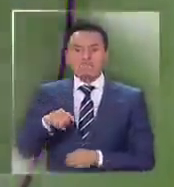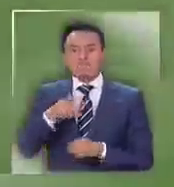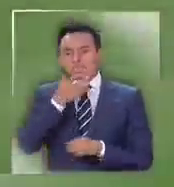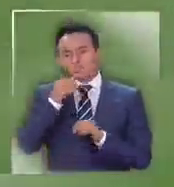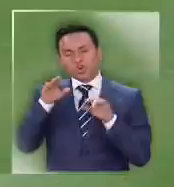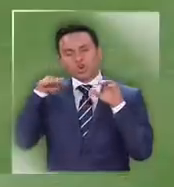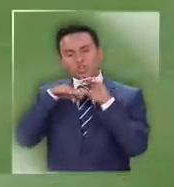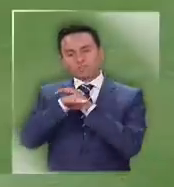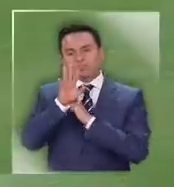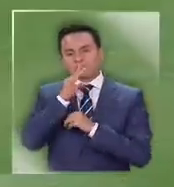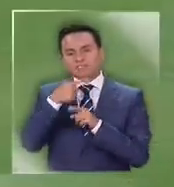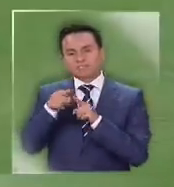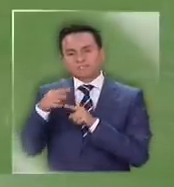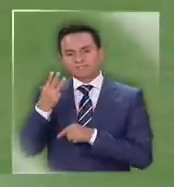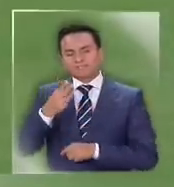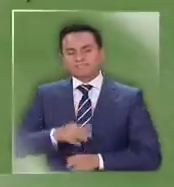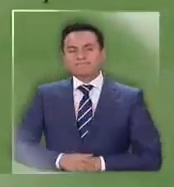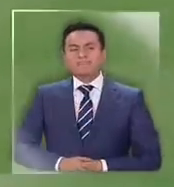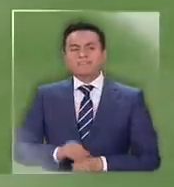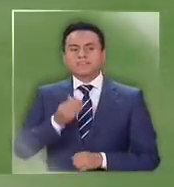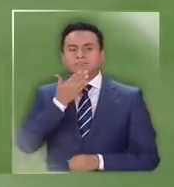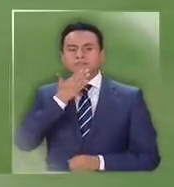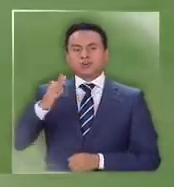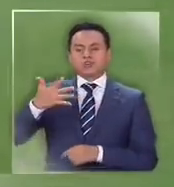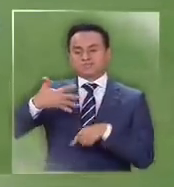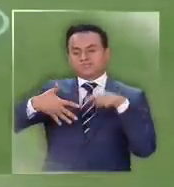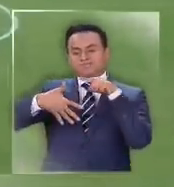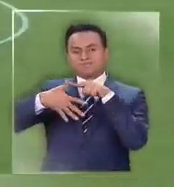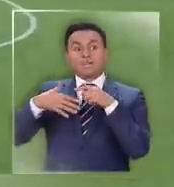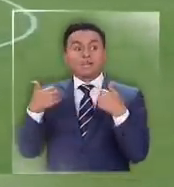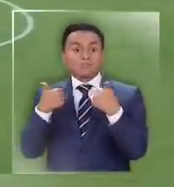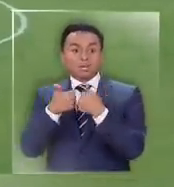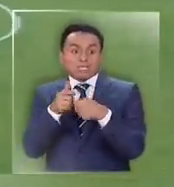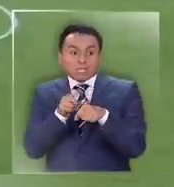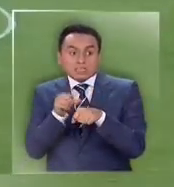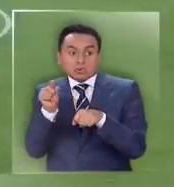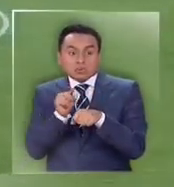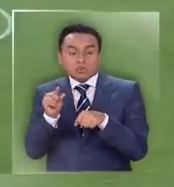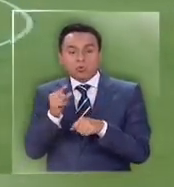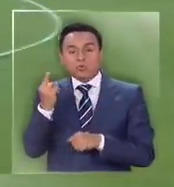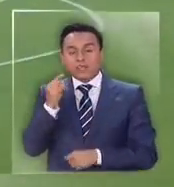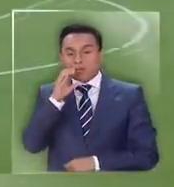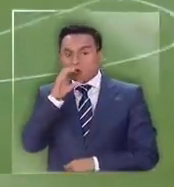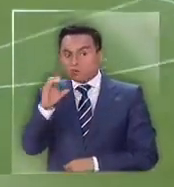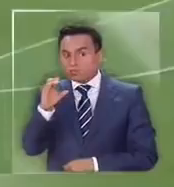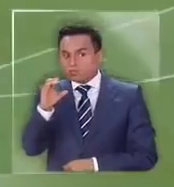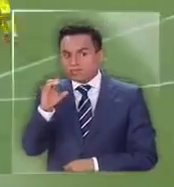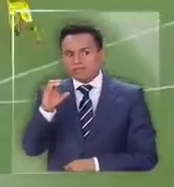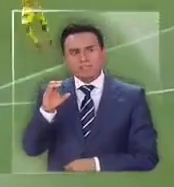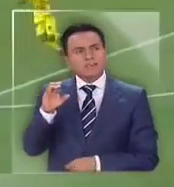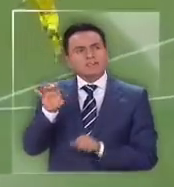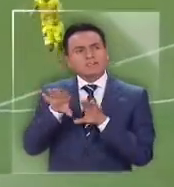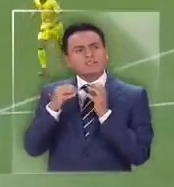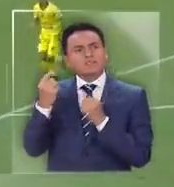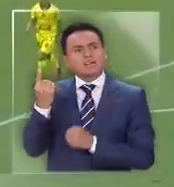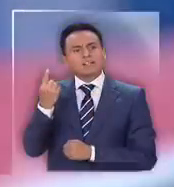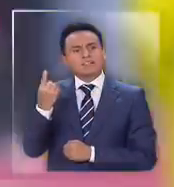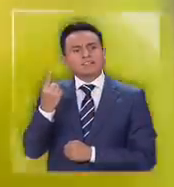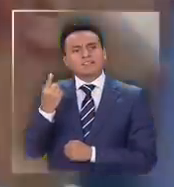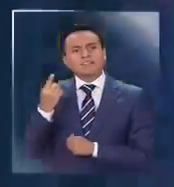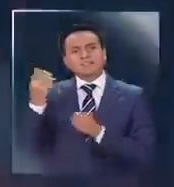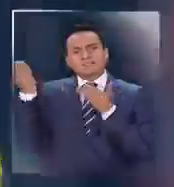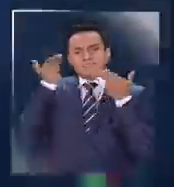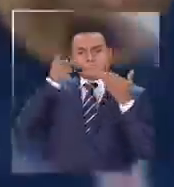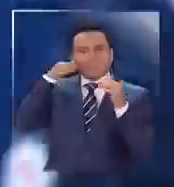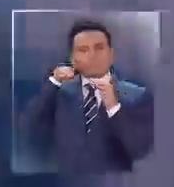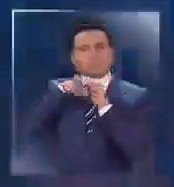de los tricolores. Y el mejor de la fecha, el empate transitorio de la U de Conce en el Nacional. Centro de Meneses y